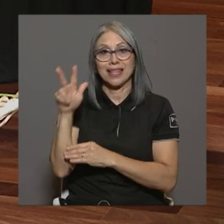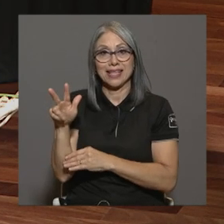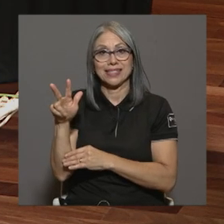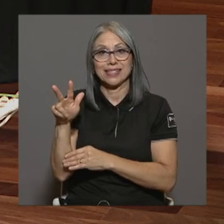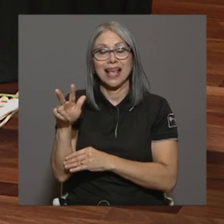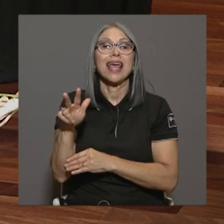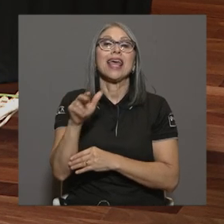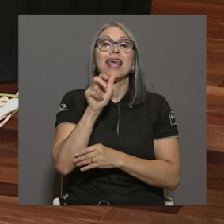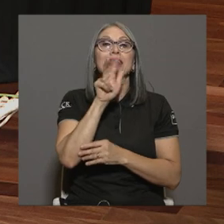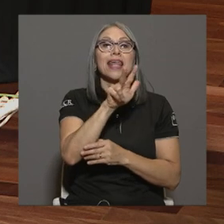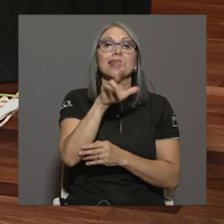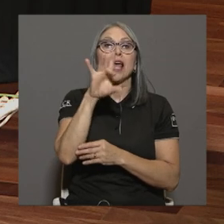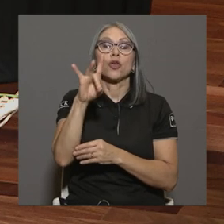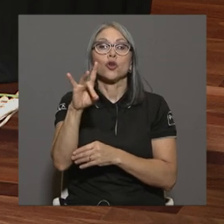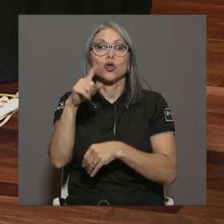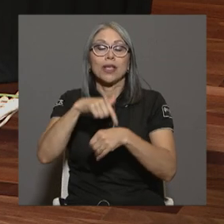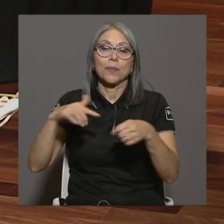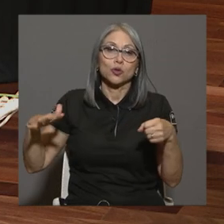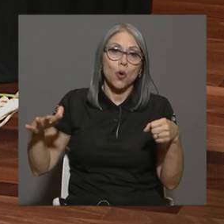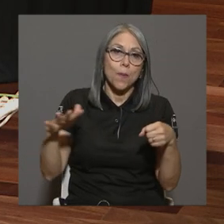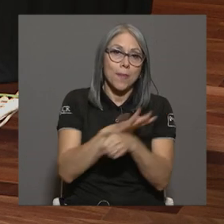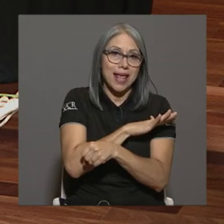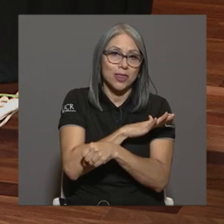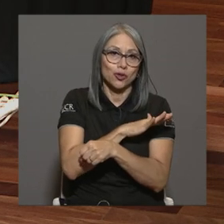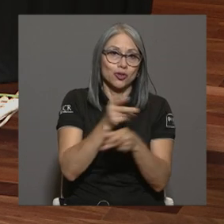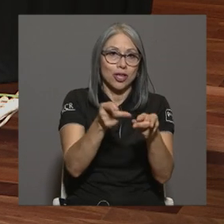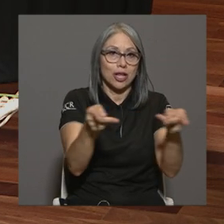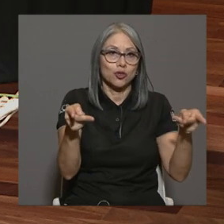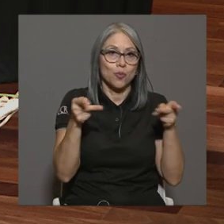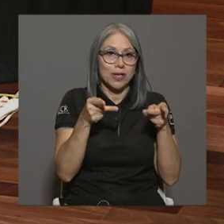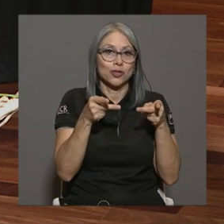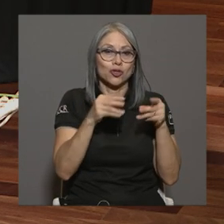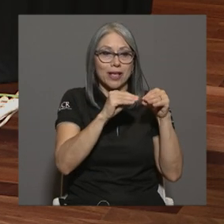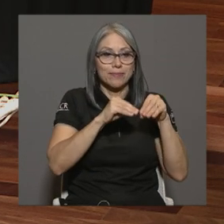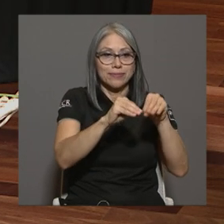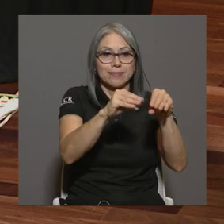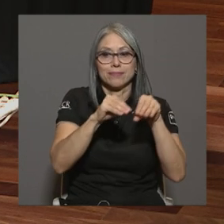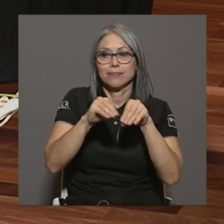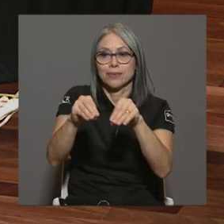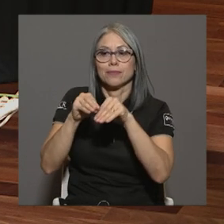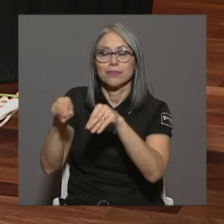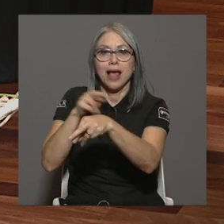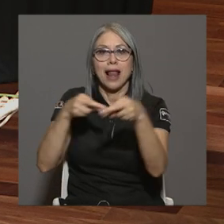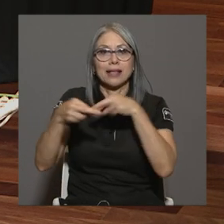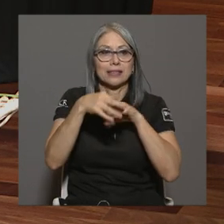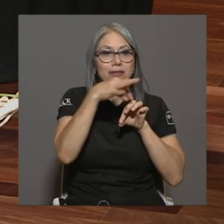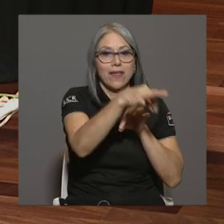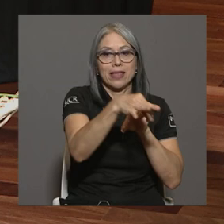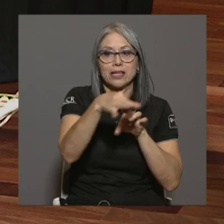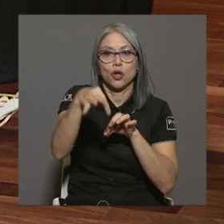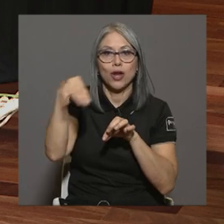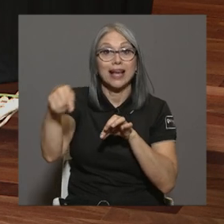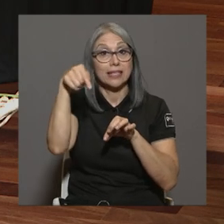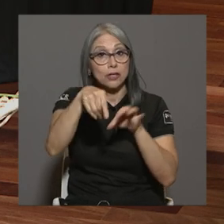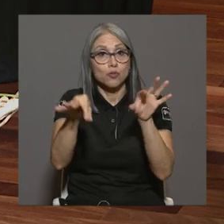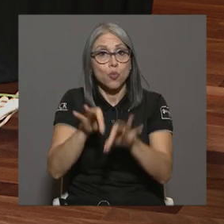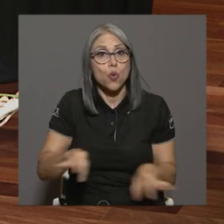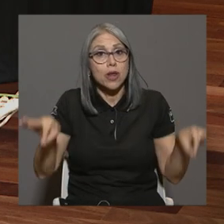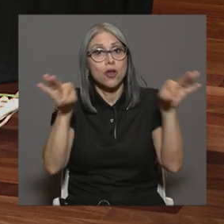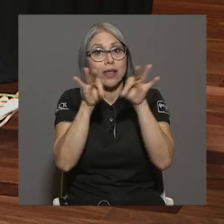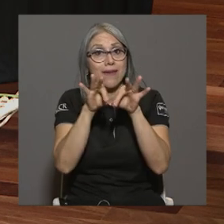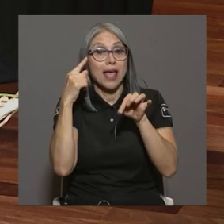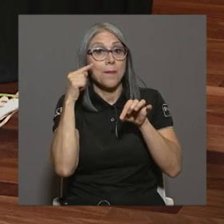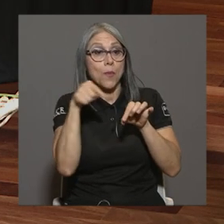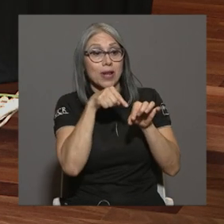tiempos completos de la relación de puestos a las sedes regionales. Esto es de suma relevancia, ya que las sedes